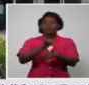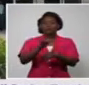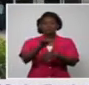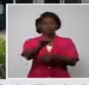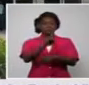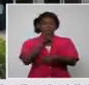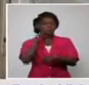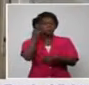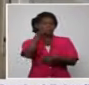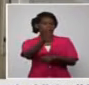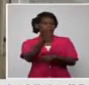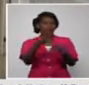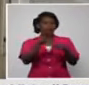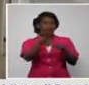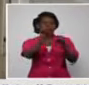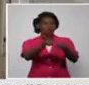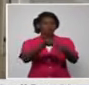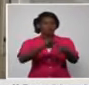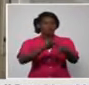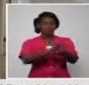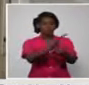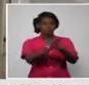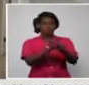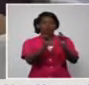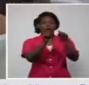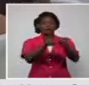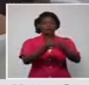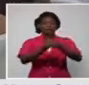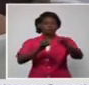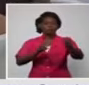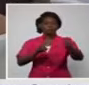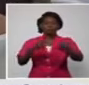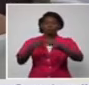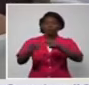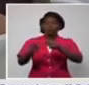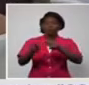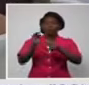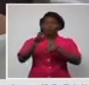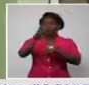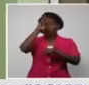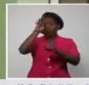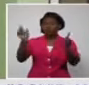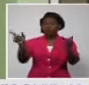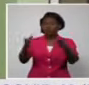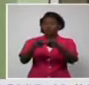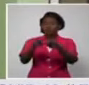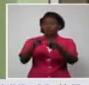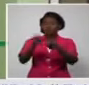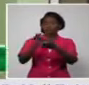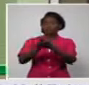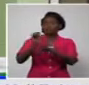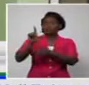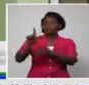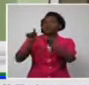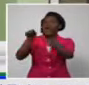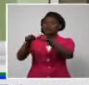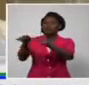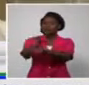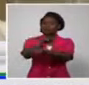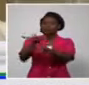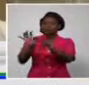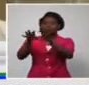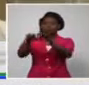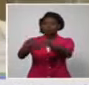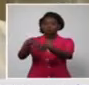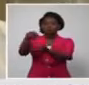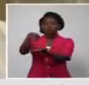Policlínico Mariel, que el área de hospitalización se habilitó también para el aislamiento de los casos sintomáticos de bajo riesgo.